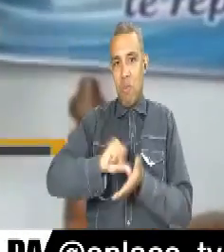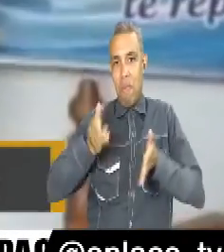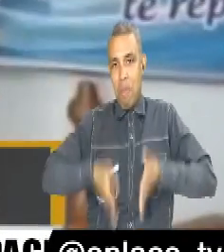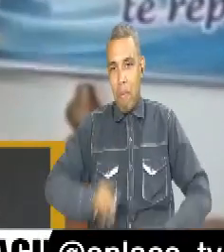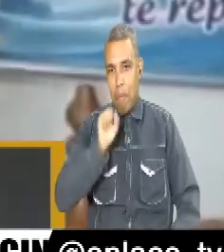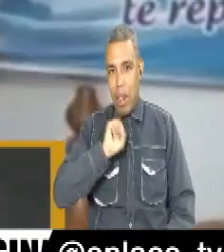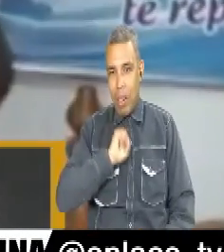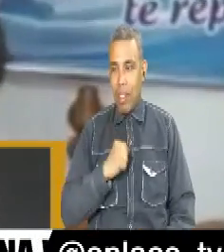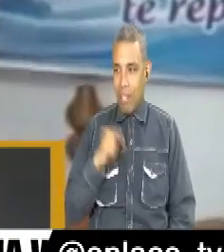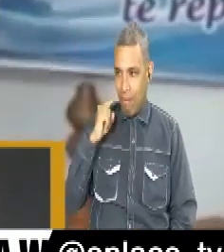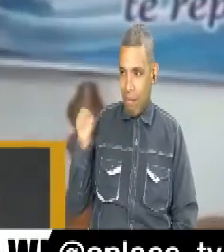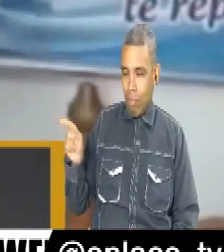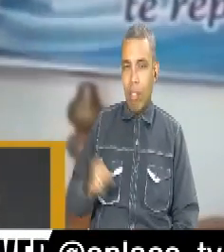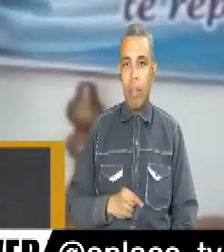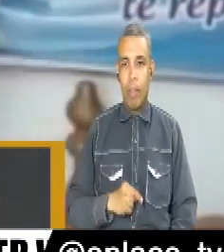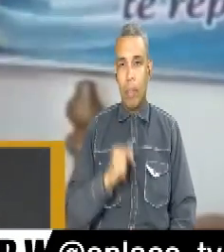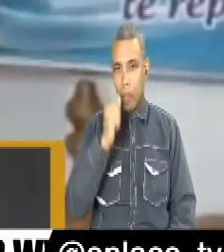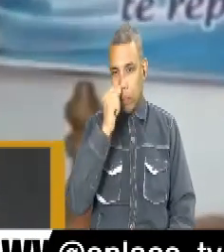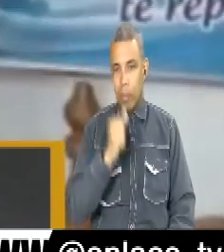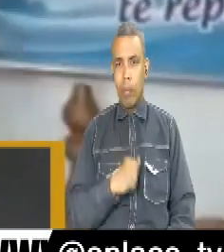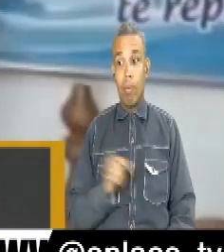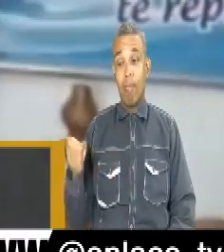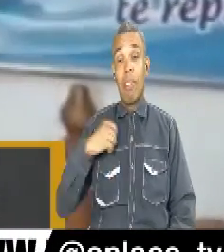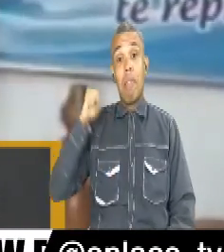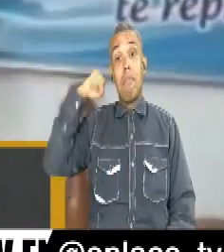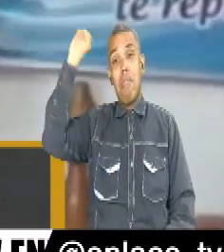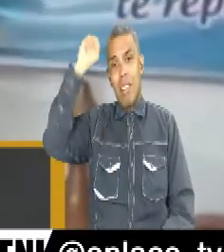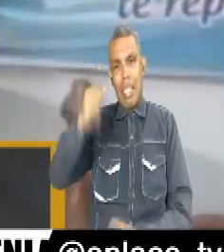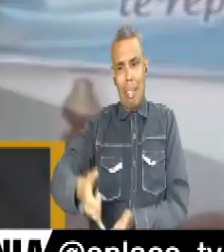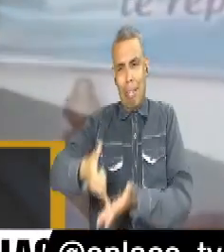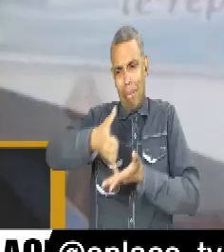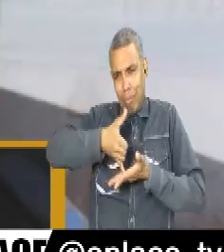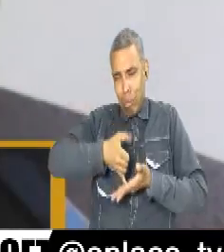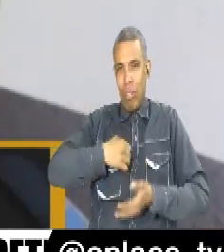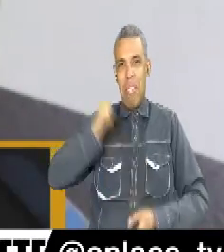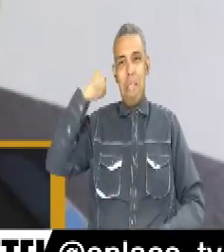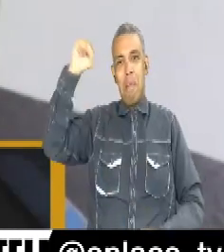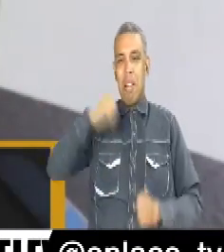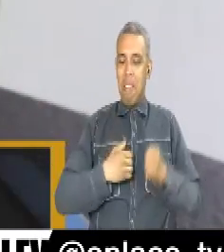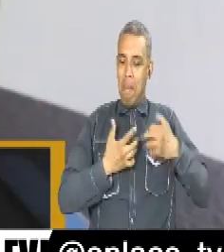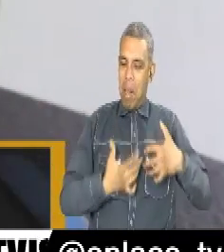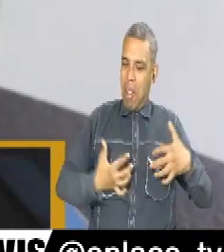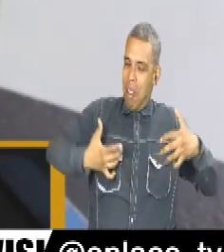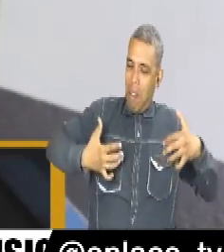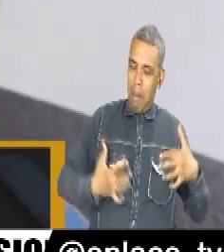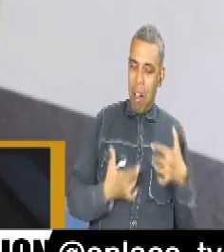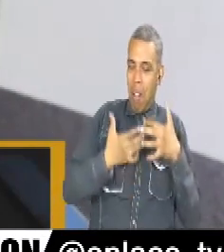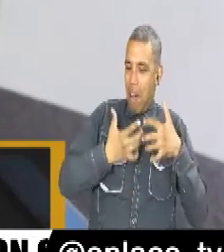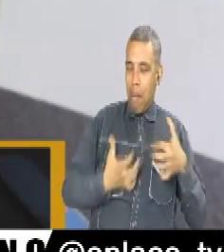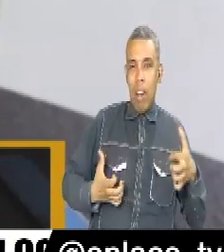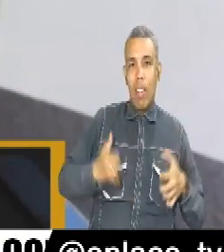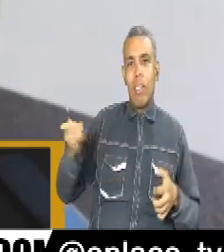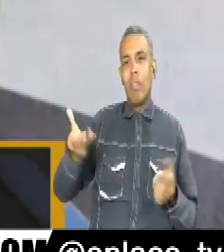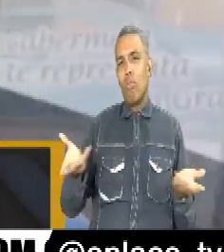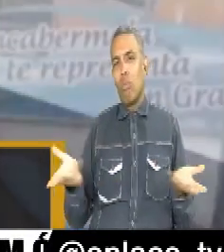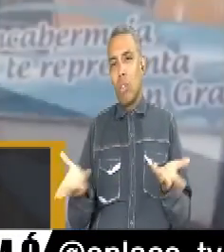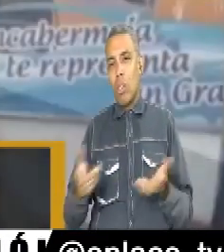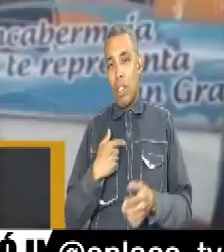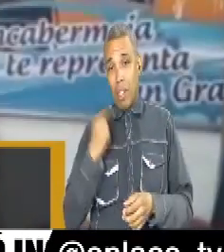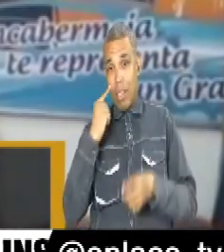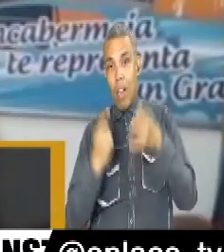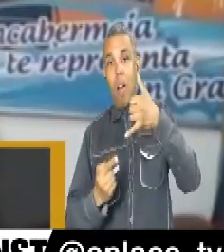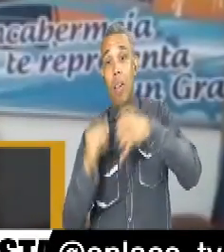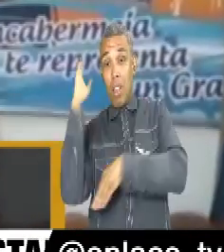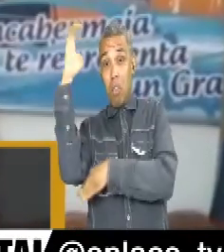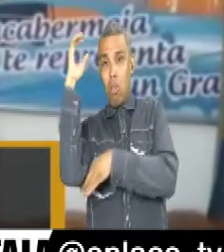El artista barranqueño Jefferson Robles Peña se coronó como rey en el Festival Vallenato Indio Tairona realizado la semana pasada en Santa Marta, título que obtuvo en